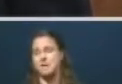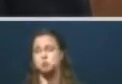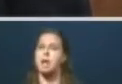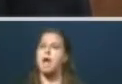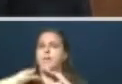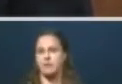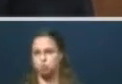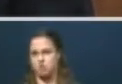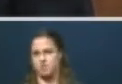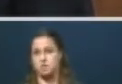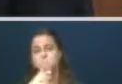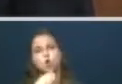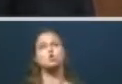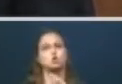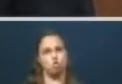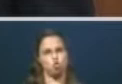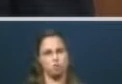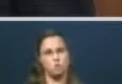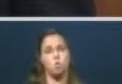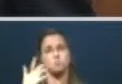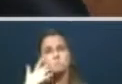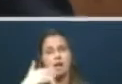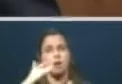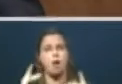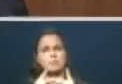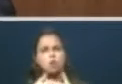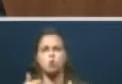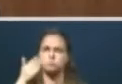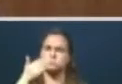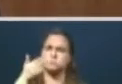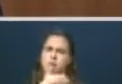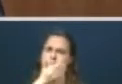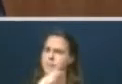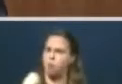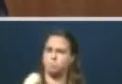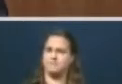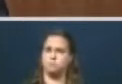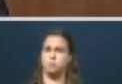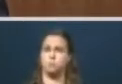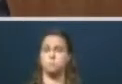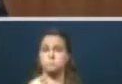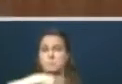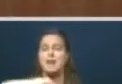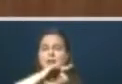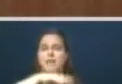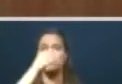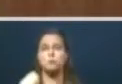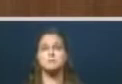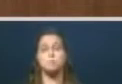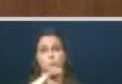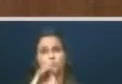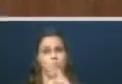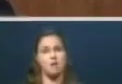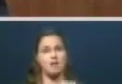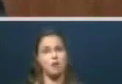comunidades manteniendo en todo caso la misma intensidad de la asistencia la reordenación de recursos humanos de atención